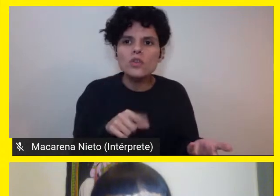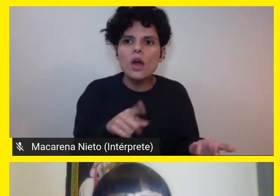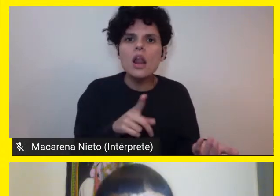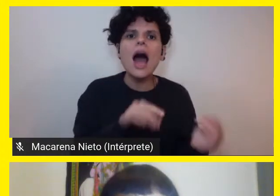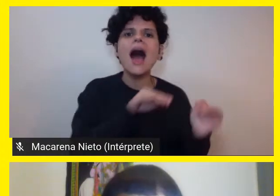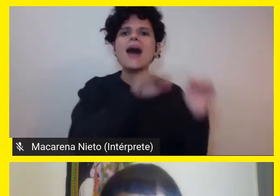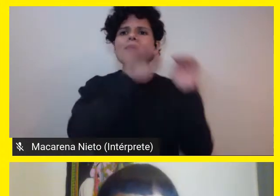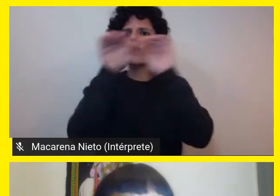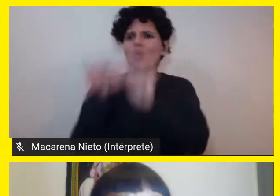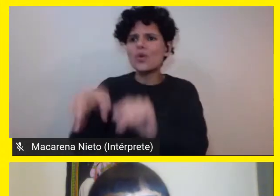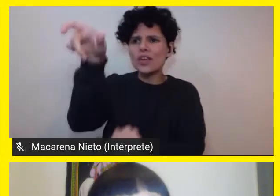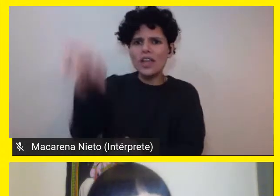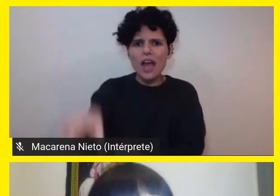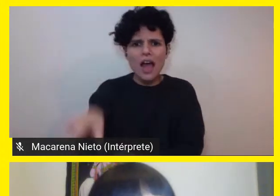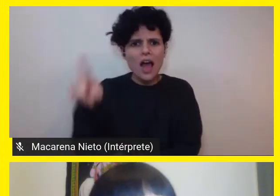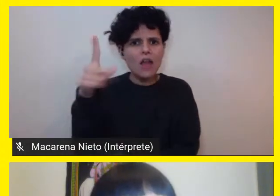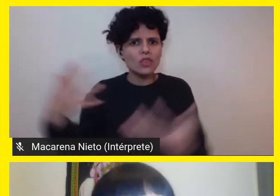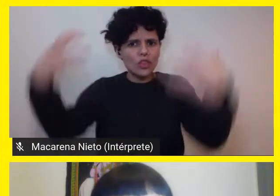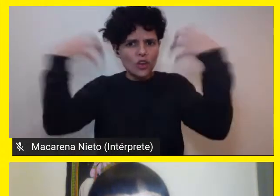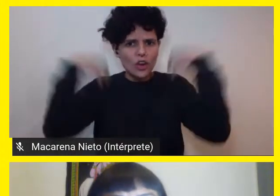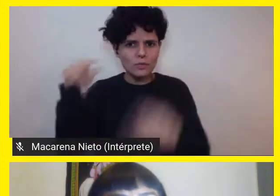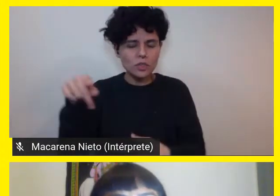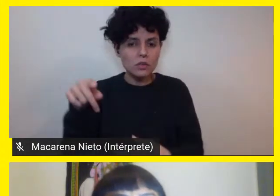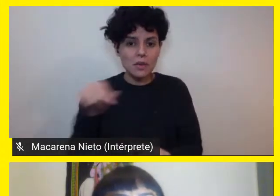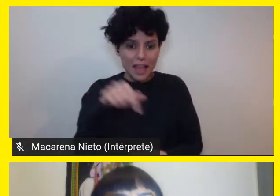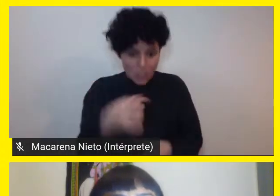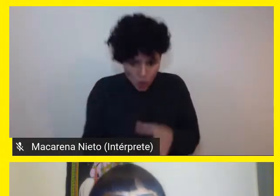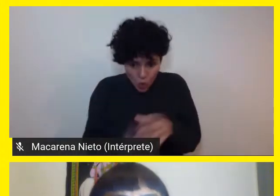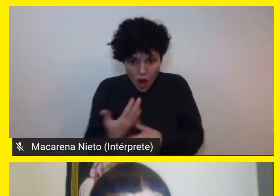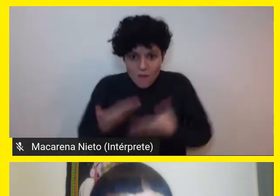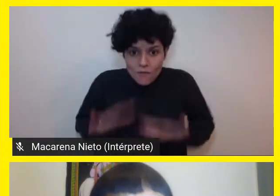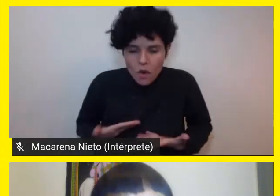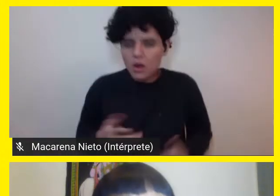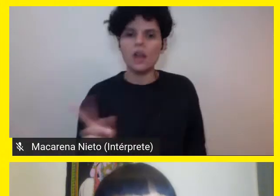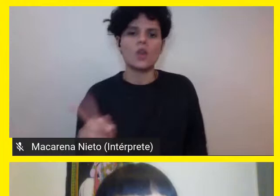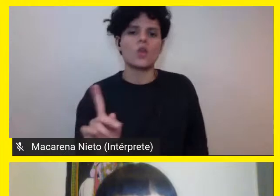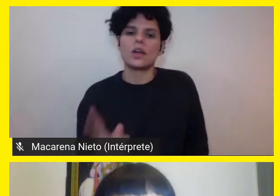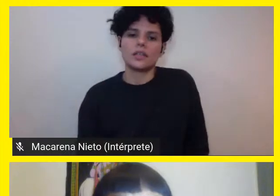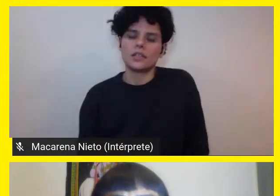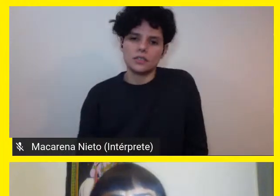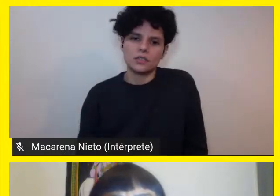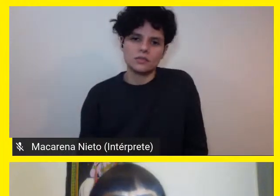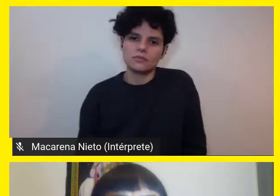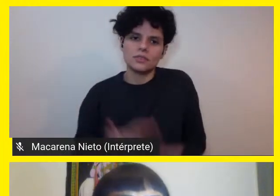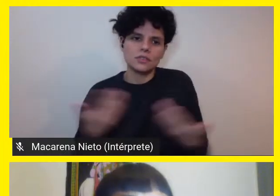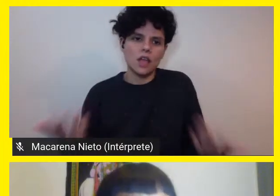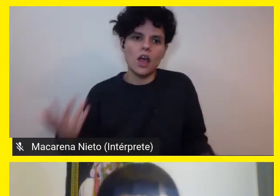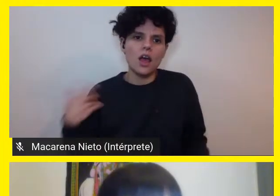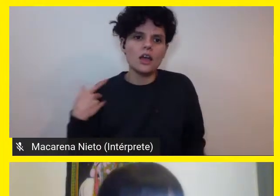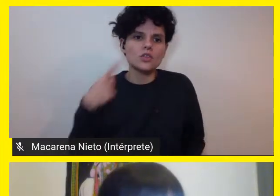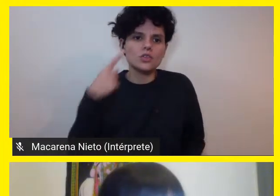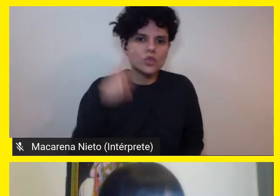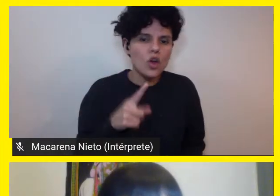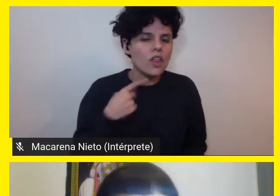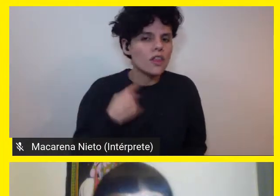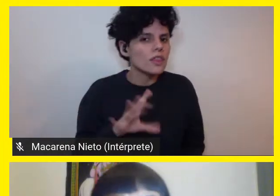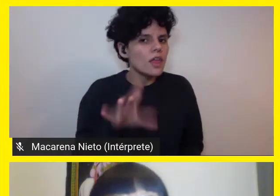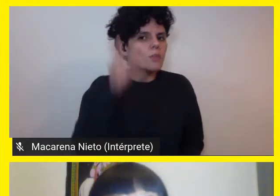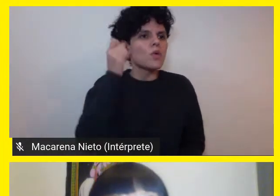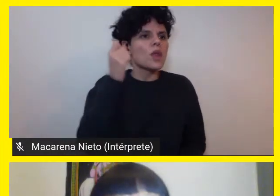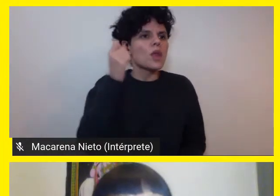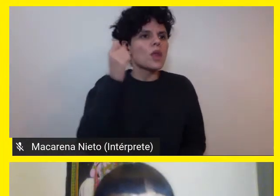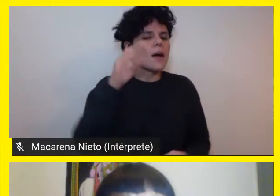encubriendo a los agresores. Y eso no es nuevo, eso no es nuevo. O sea, nosotros hemos observado que hay nuevos pactos de silencio entre las policías.